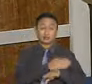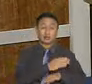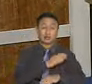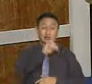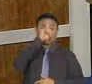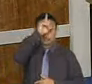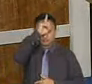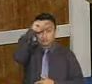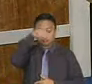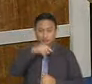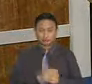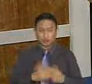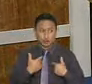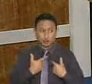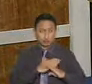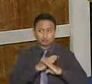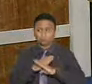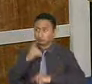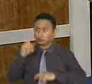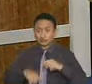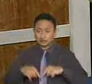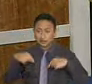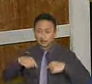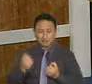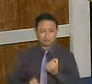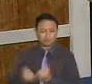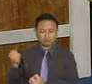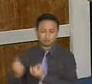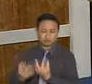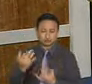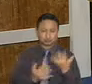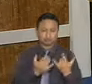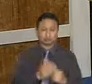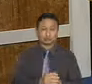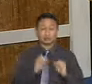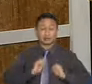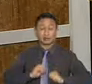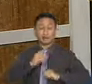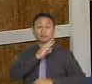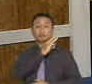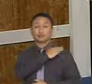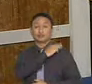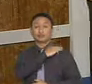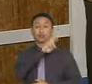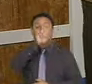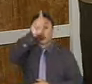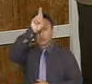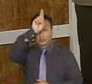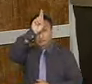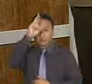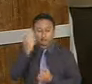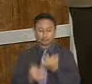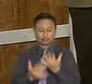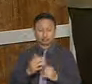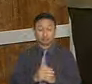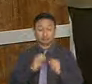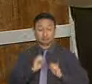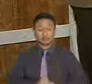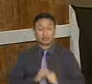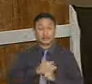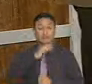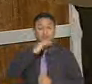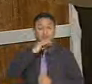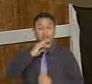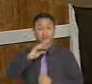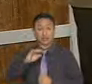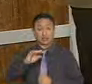vio que no podía defender la ciudad y su general rubíñahui lo quemó y también la leyenda cuenta la